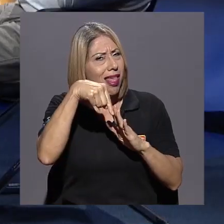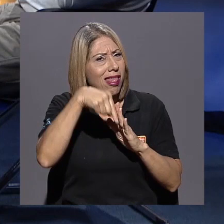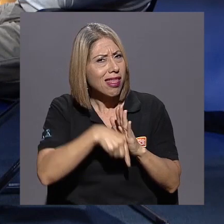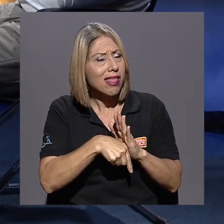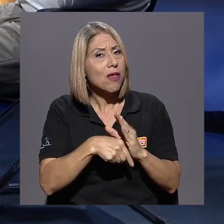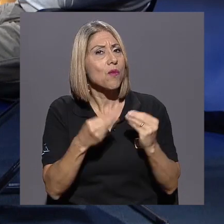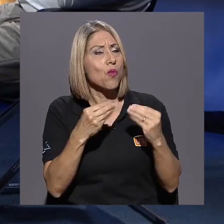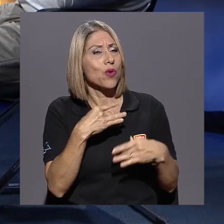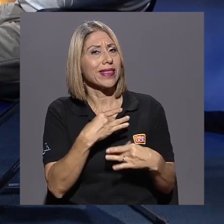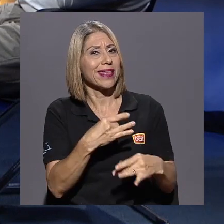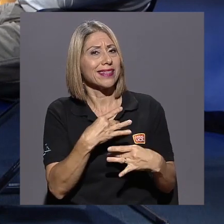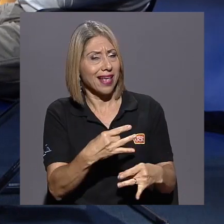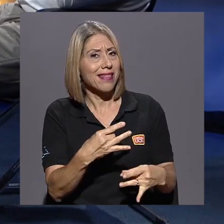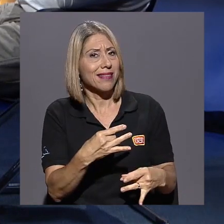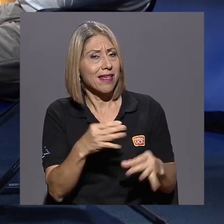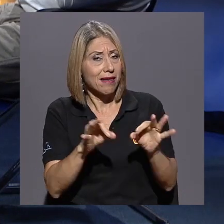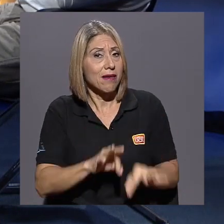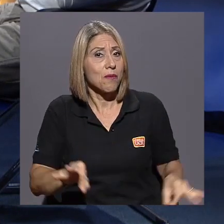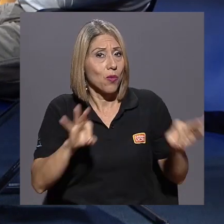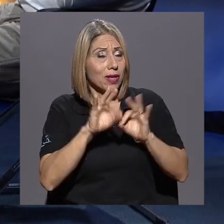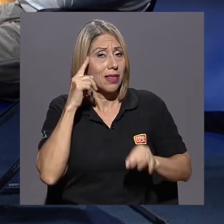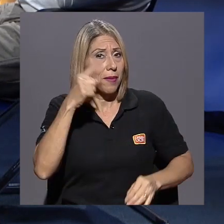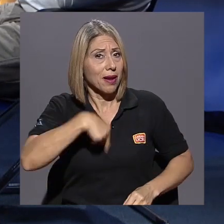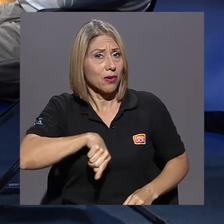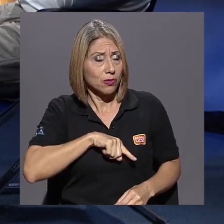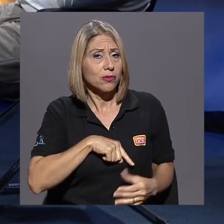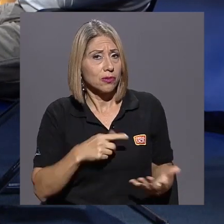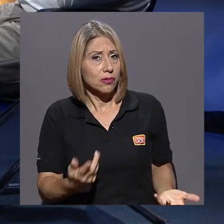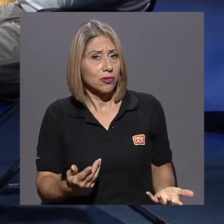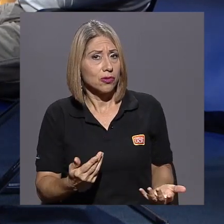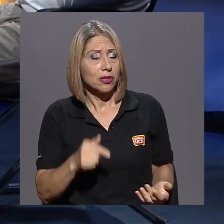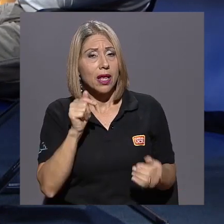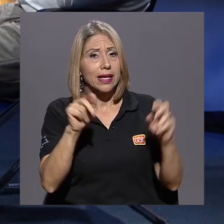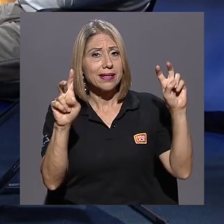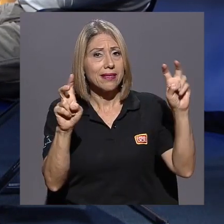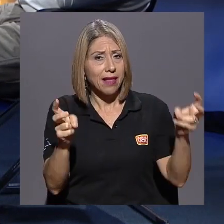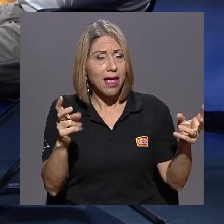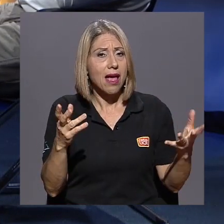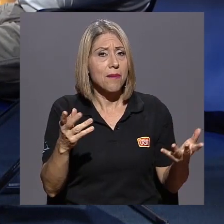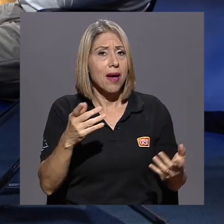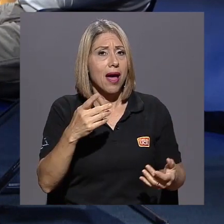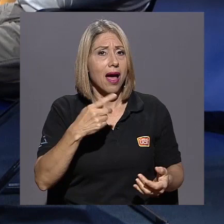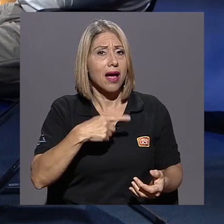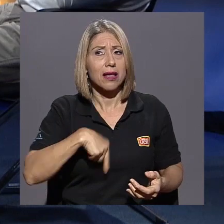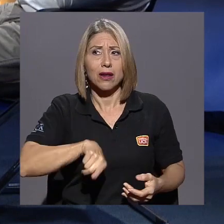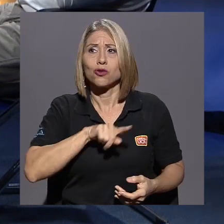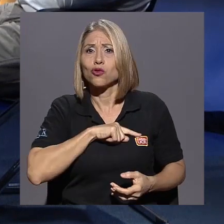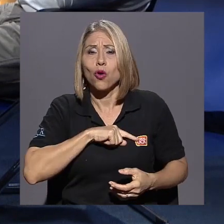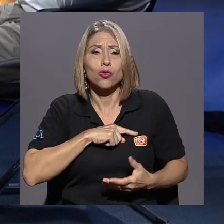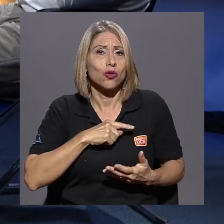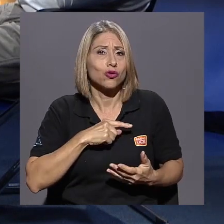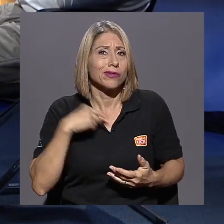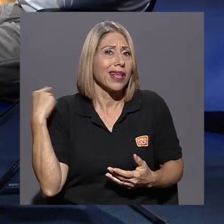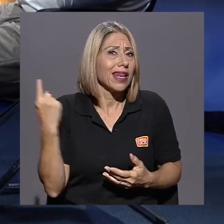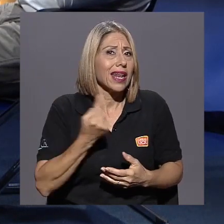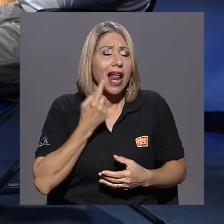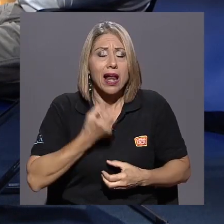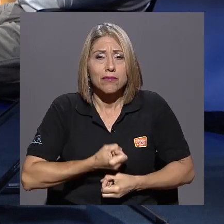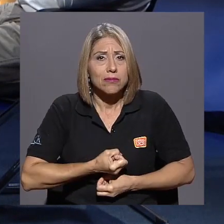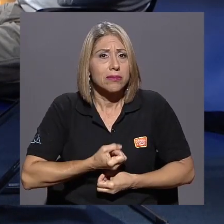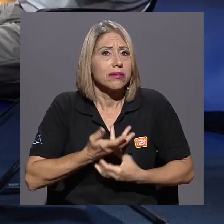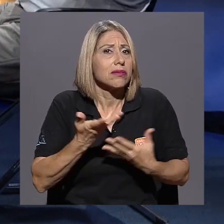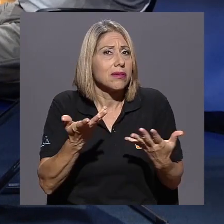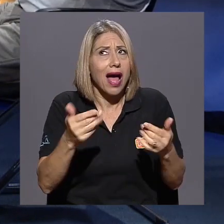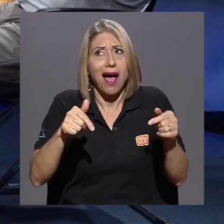es muy interesante e importante para nosotros porque es un tema que nos expresamos por lo general de esa